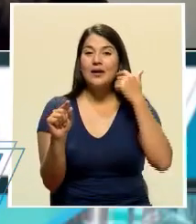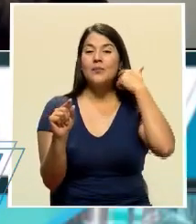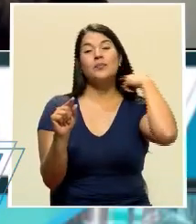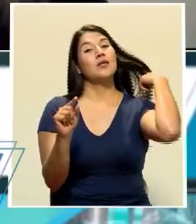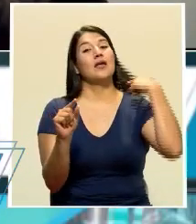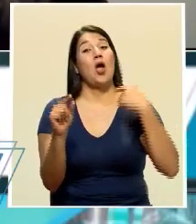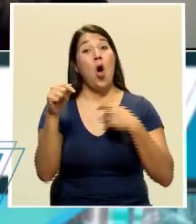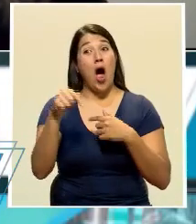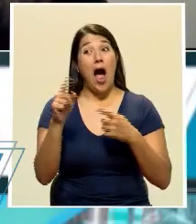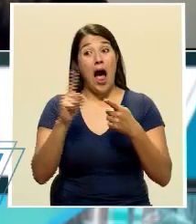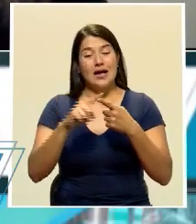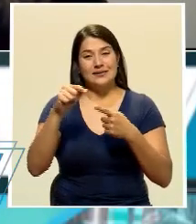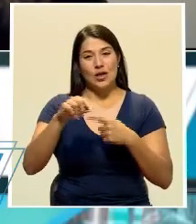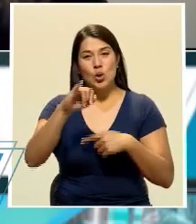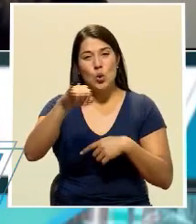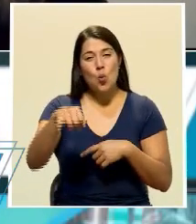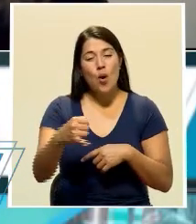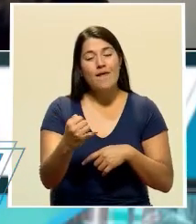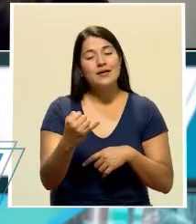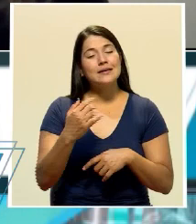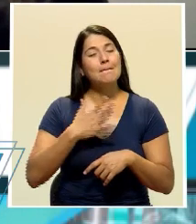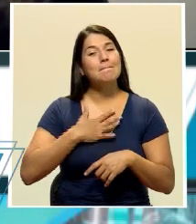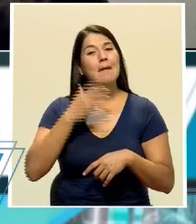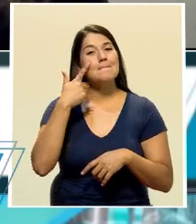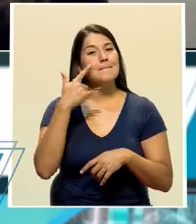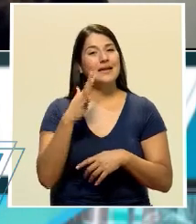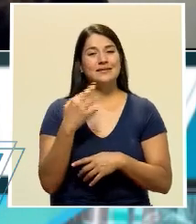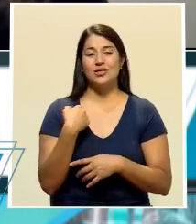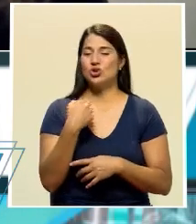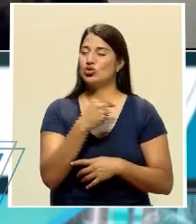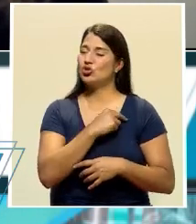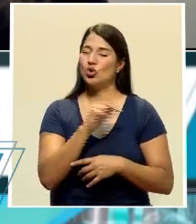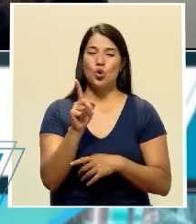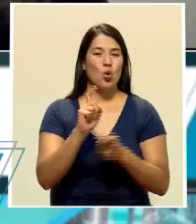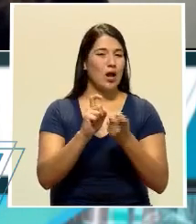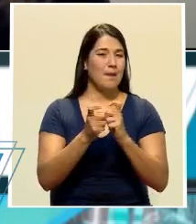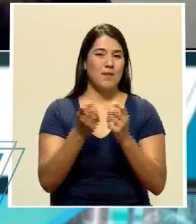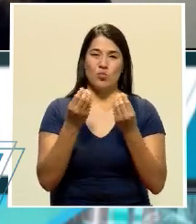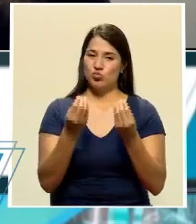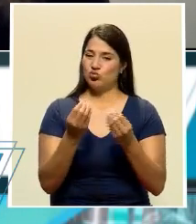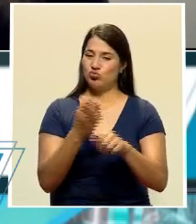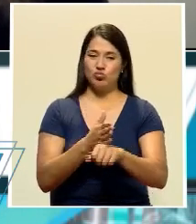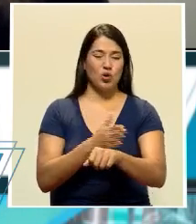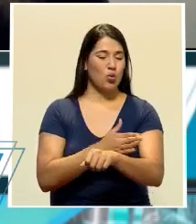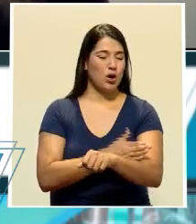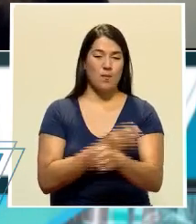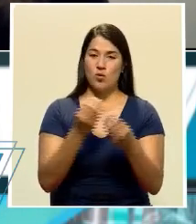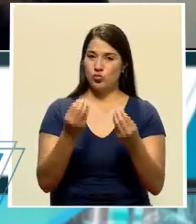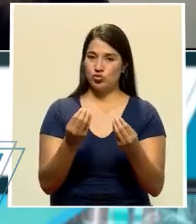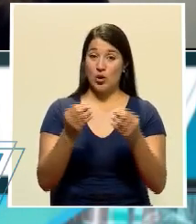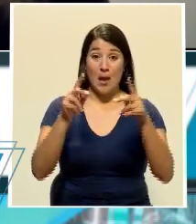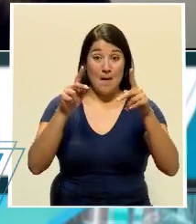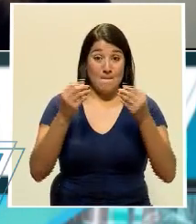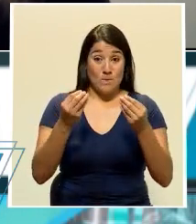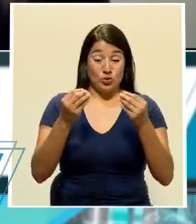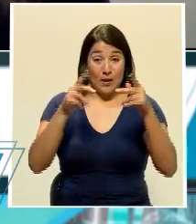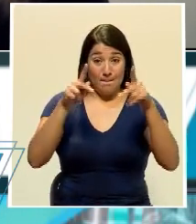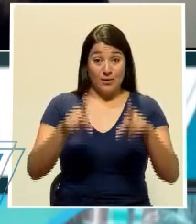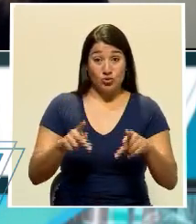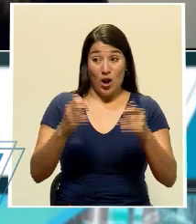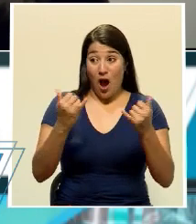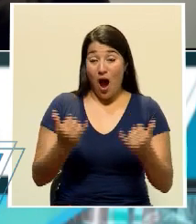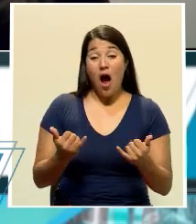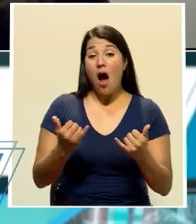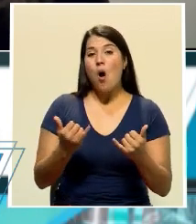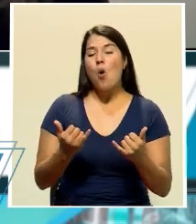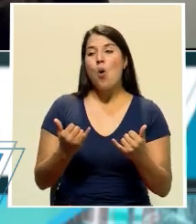a hoy jueves, Ernesto, de que no es mucho lo que vamos a cambiar y a mejorar. Mucha gente está parada en la